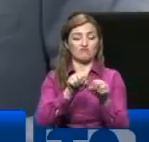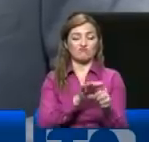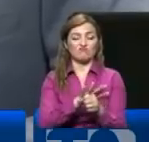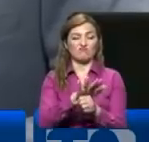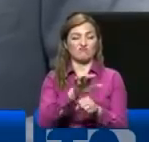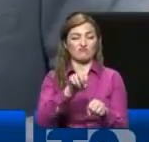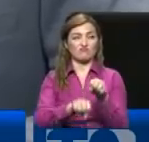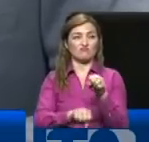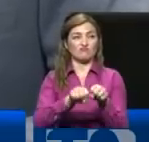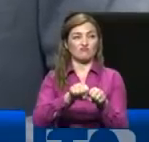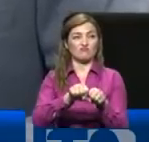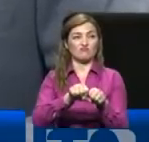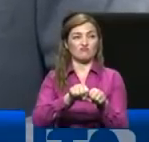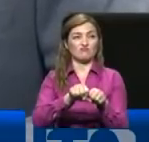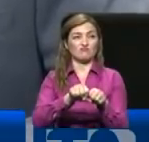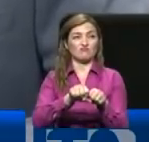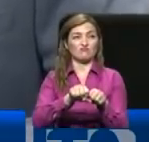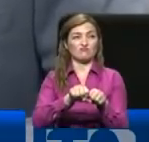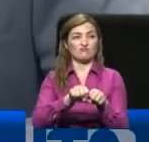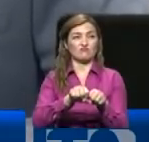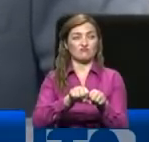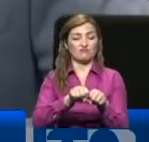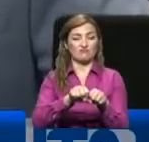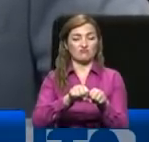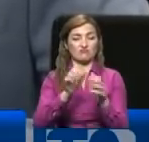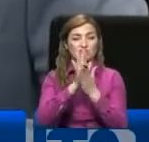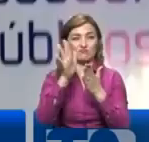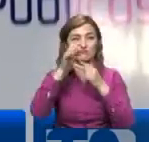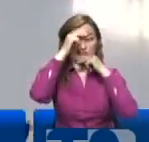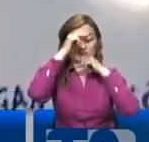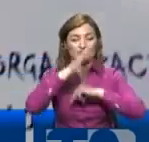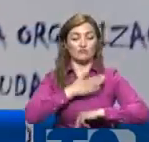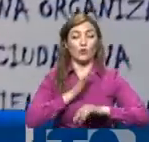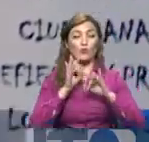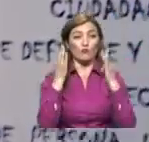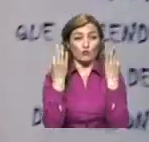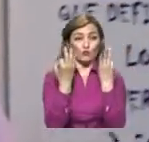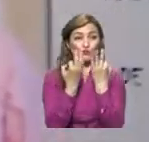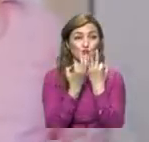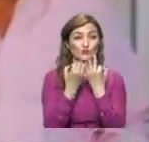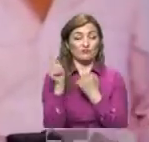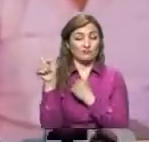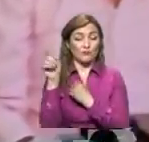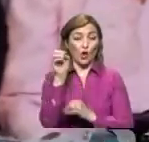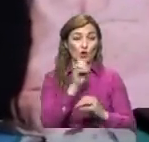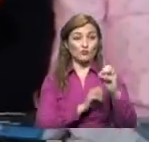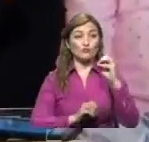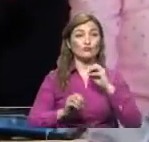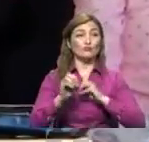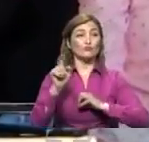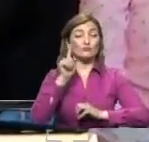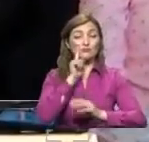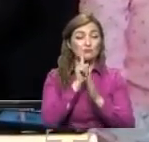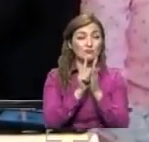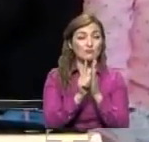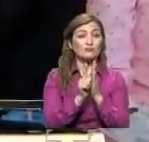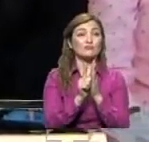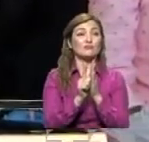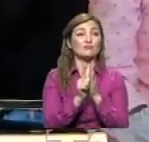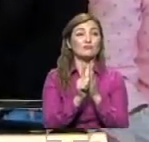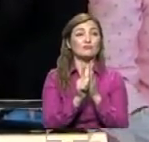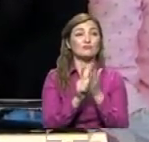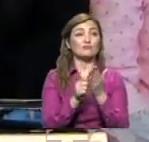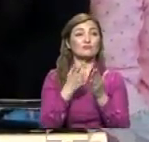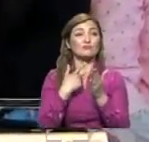causar daño y afectar a mi honra, a mi familia. Tuárez aseguró que el observatorio desde donde se denunció el tema carece